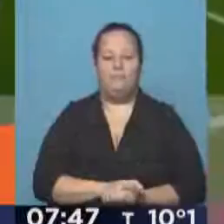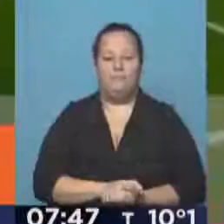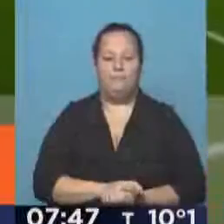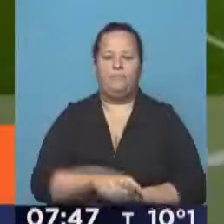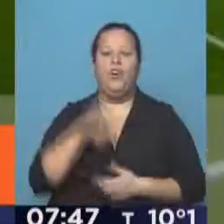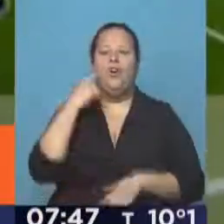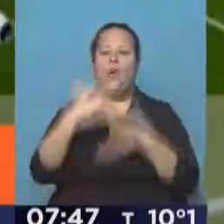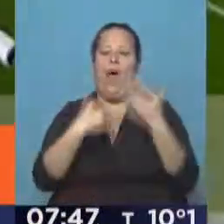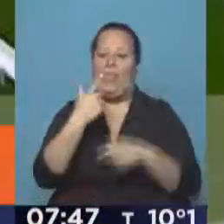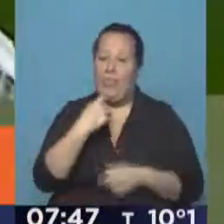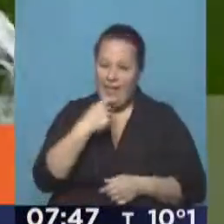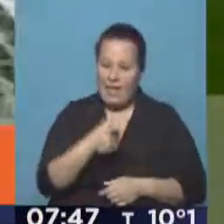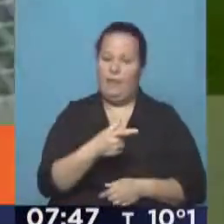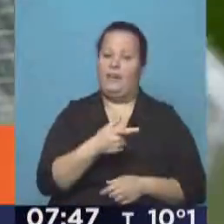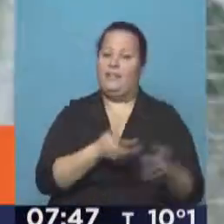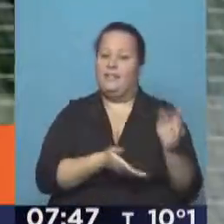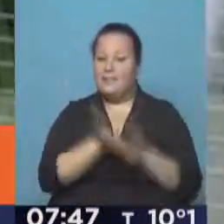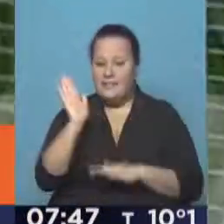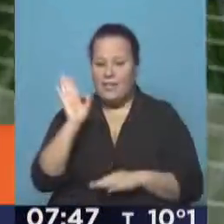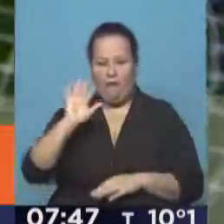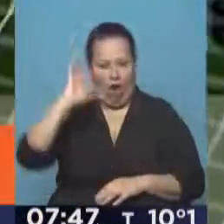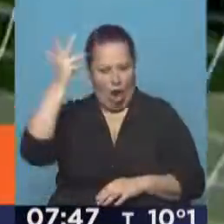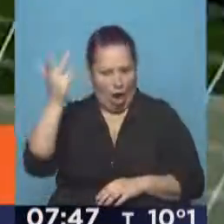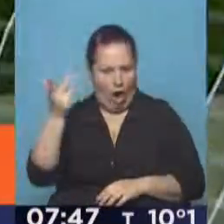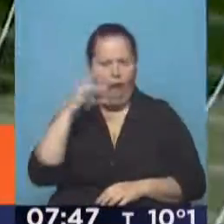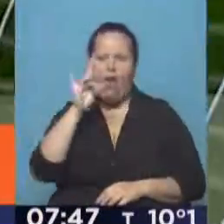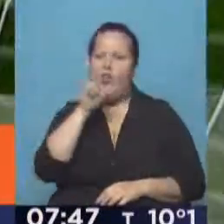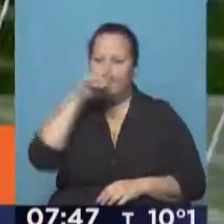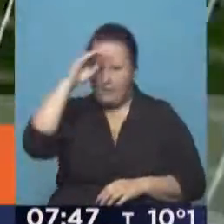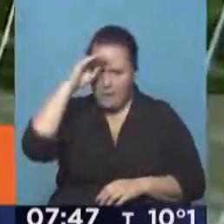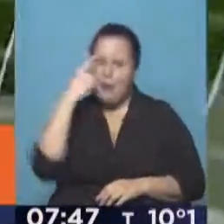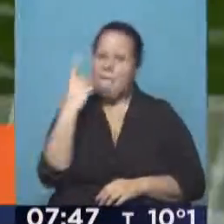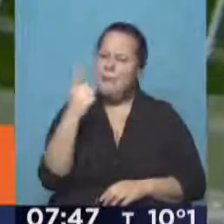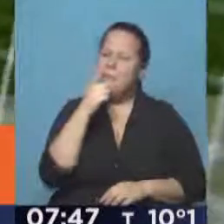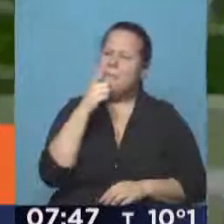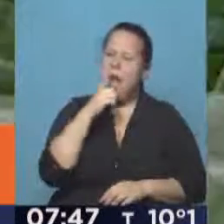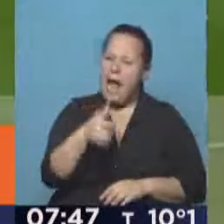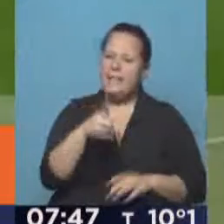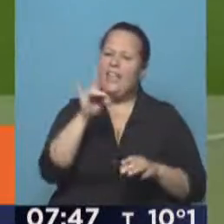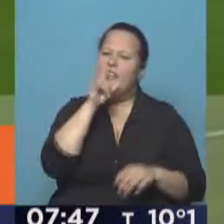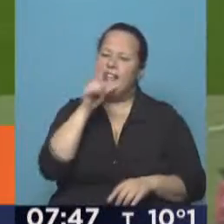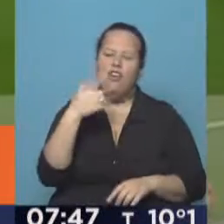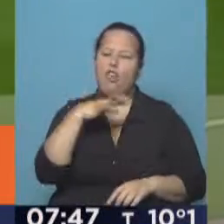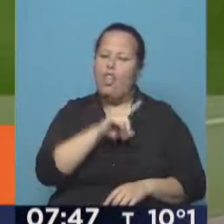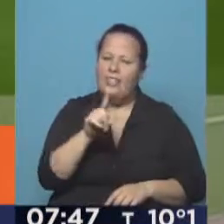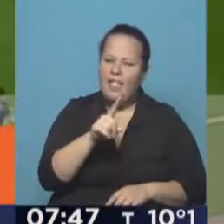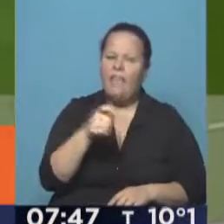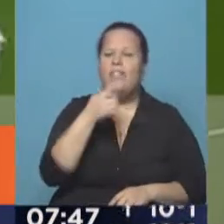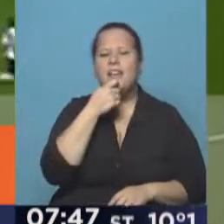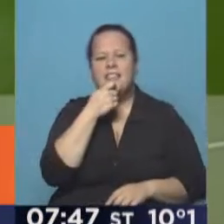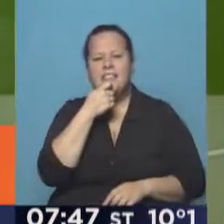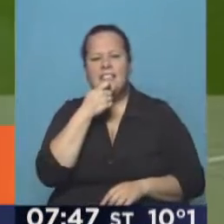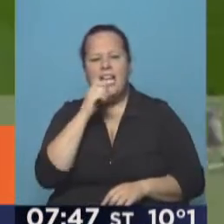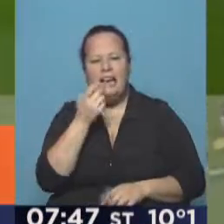el jugador de River, que iba a salir muy enojado con Marcelo Gallardo, que en principio daba la sensación de que el entrenador no entendía bien si era